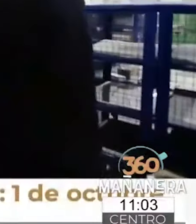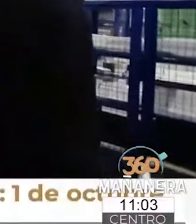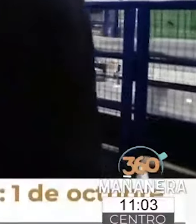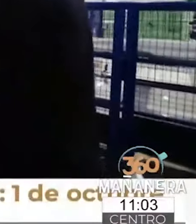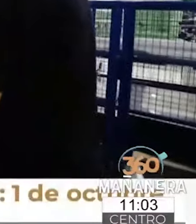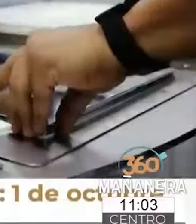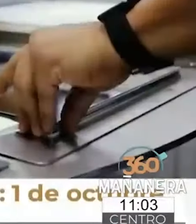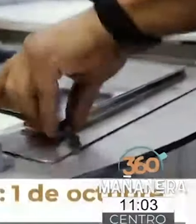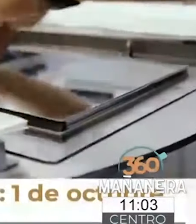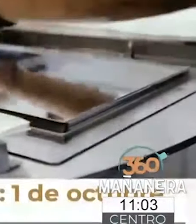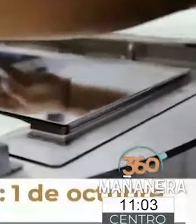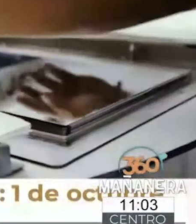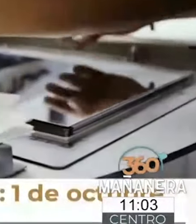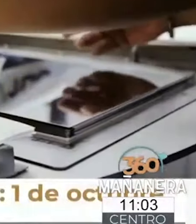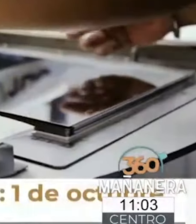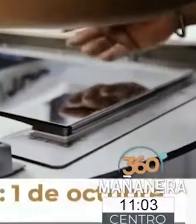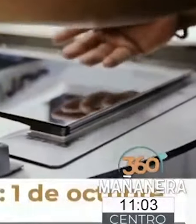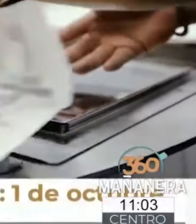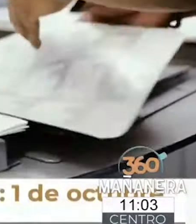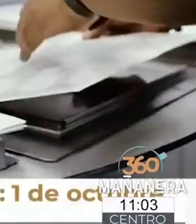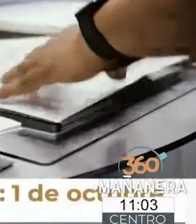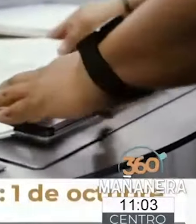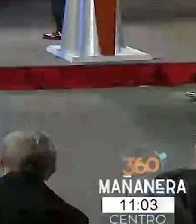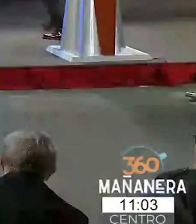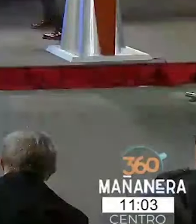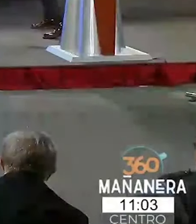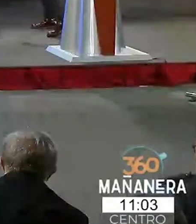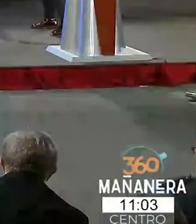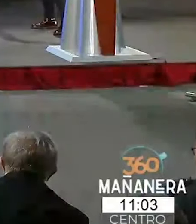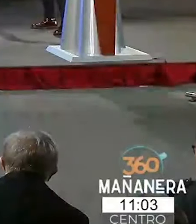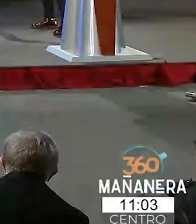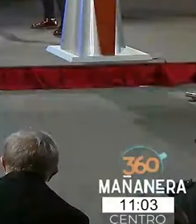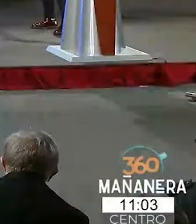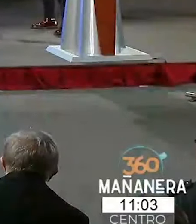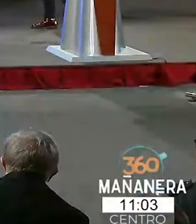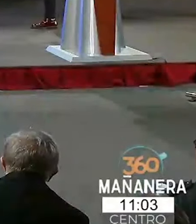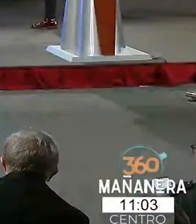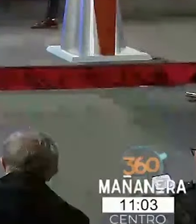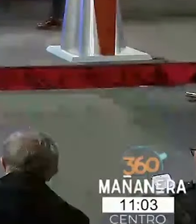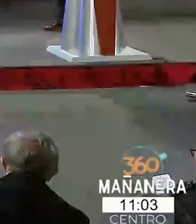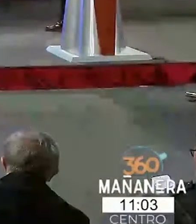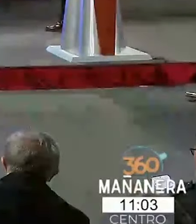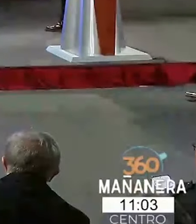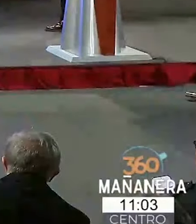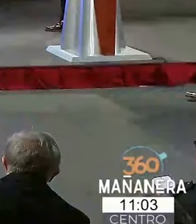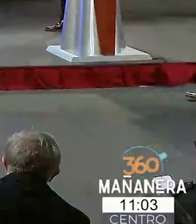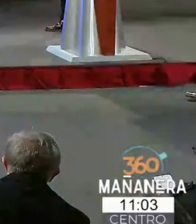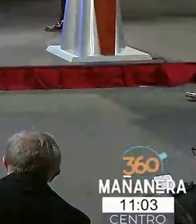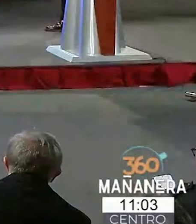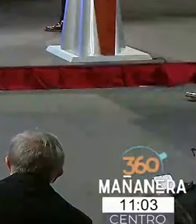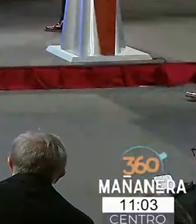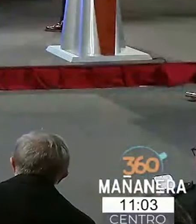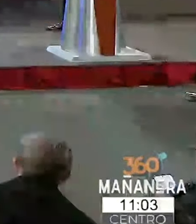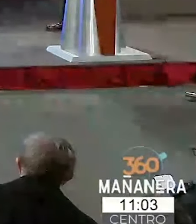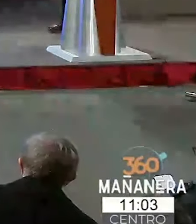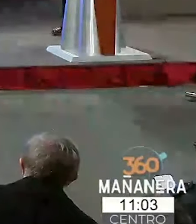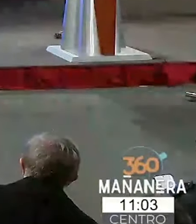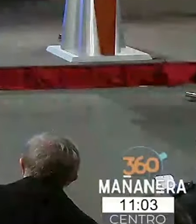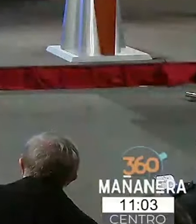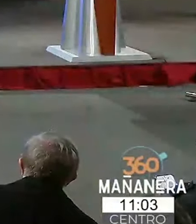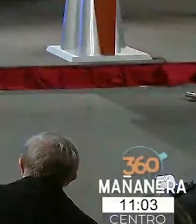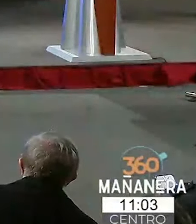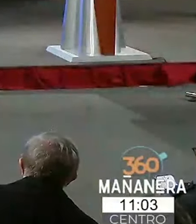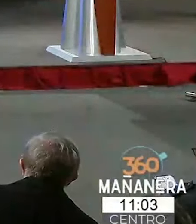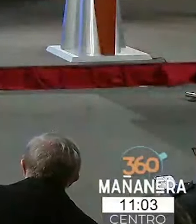Hoy le damos, hacemos entrega, señor presidente, de su de una tarjeta que ejemplifica lo que